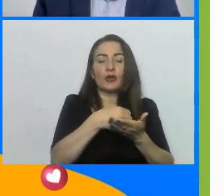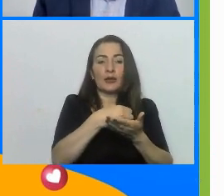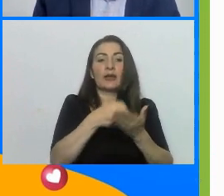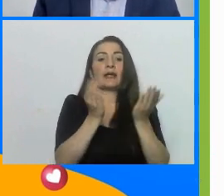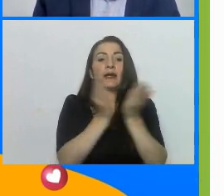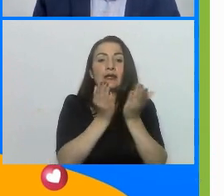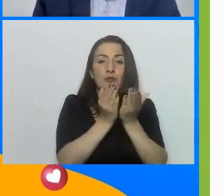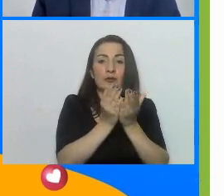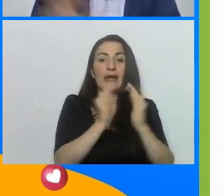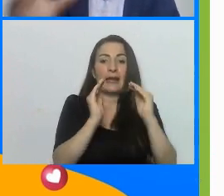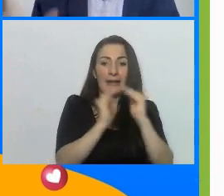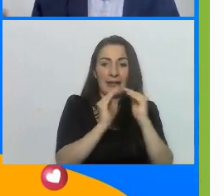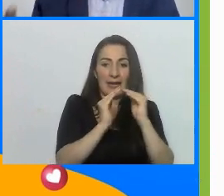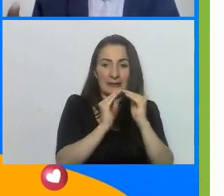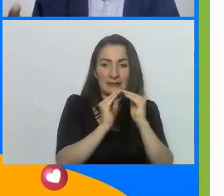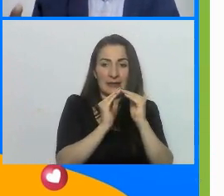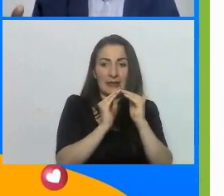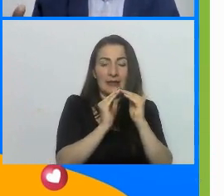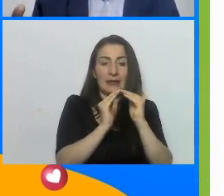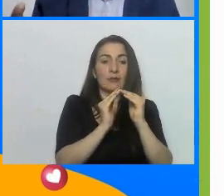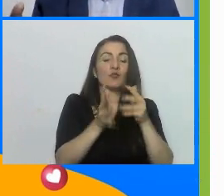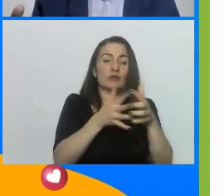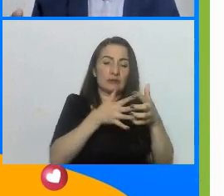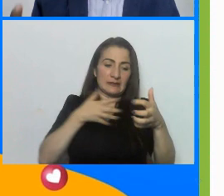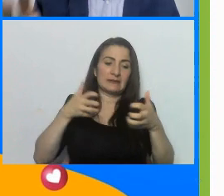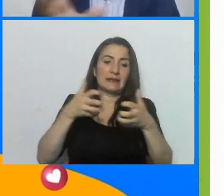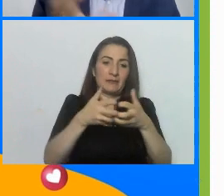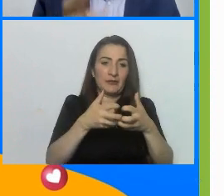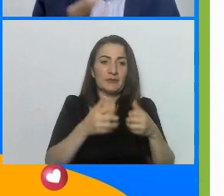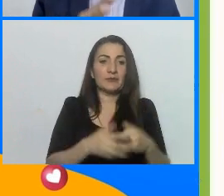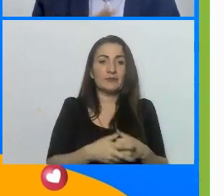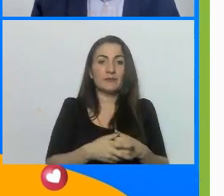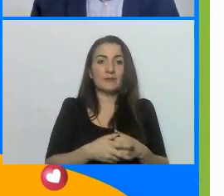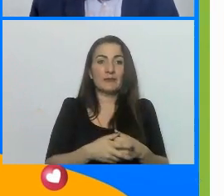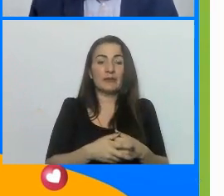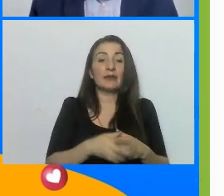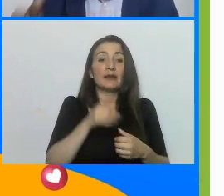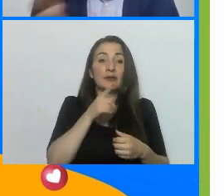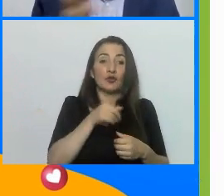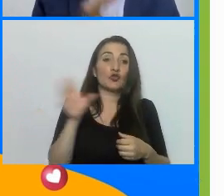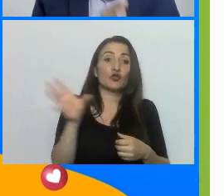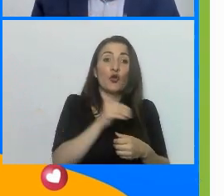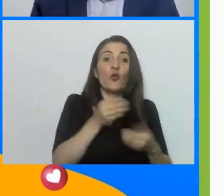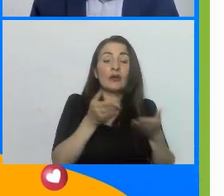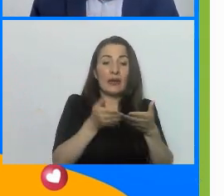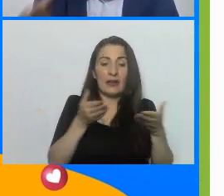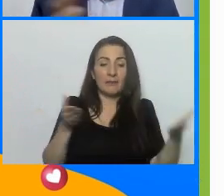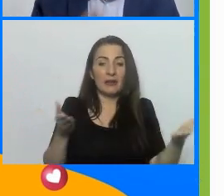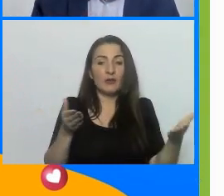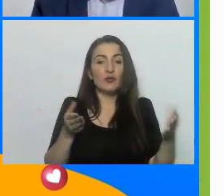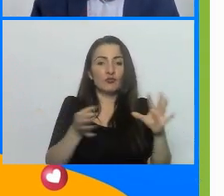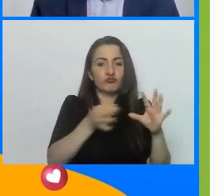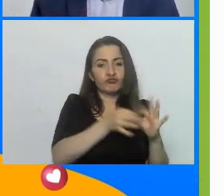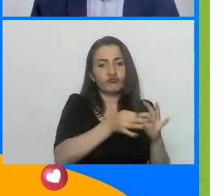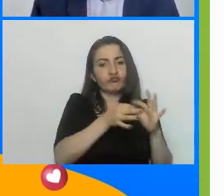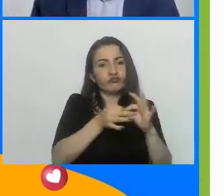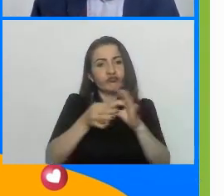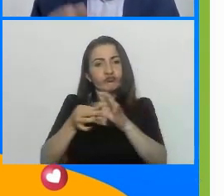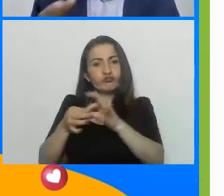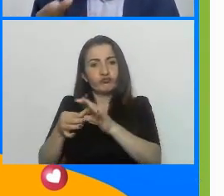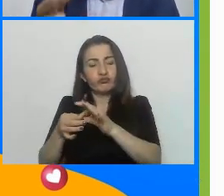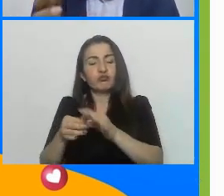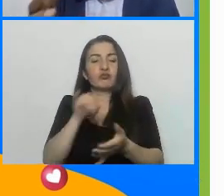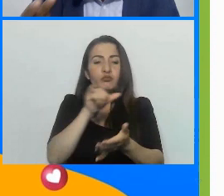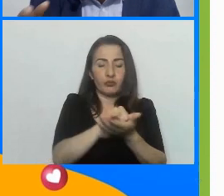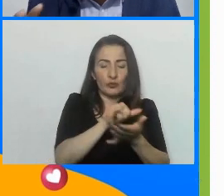la casa como un sistema, ¿sí? Donde un sistema es donde todos los elementos están unidos entre sí. Por